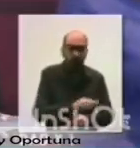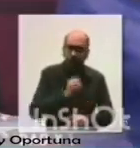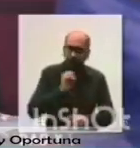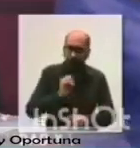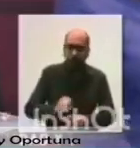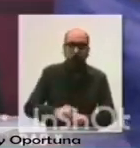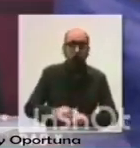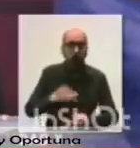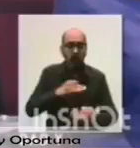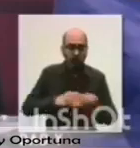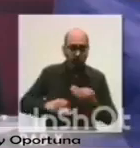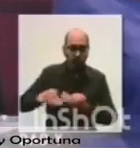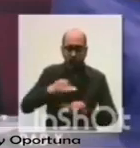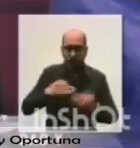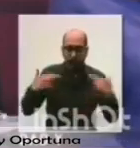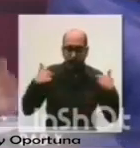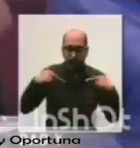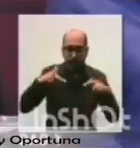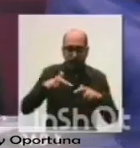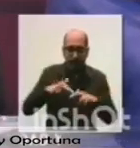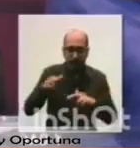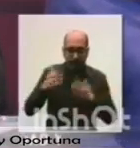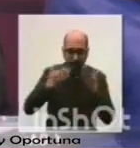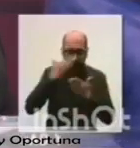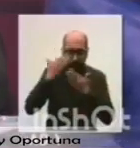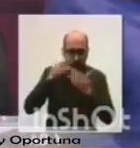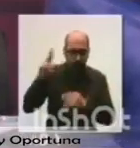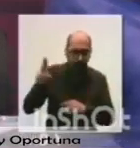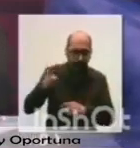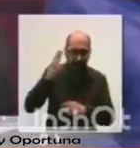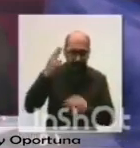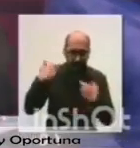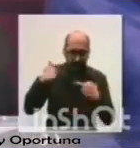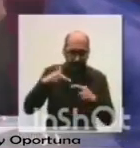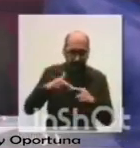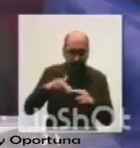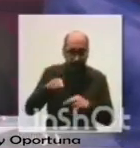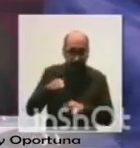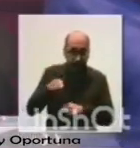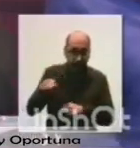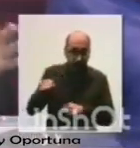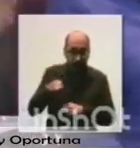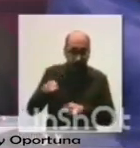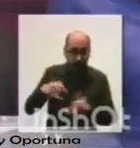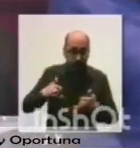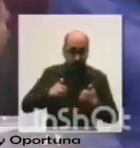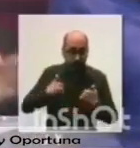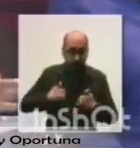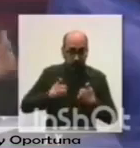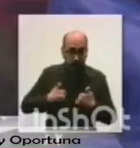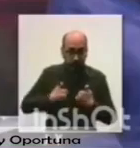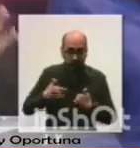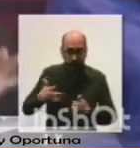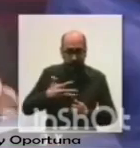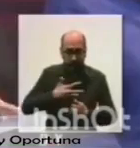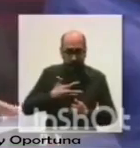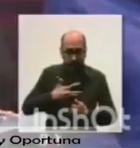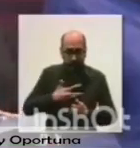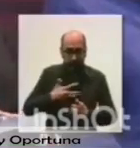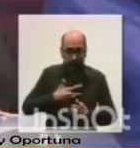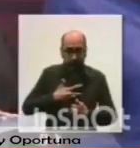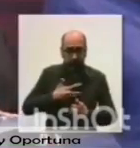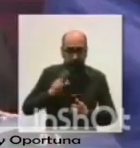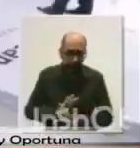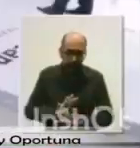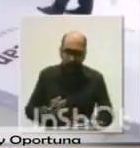los normalistas, y esto que quede claro, los normalistas egresados de normales públicas tienen